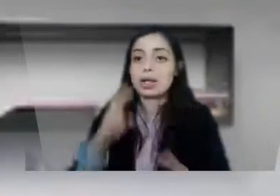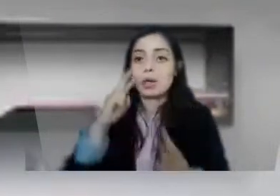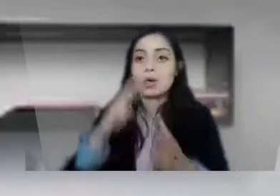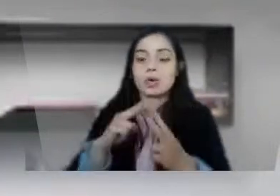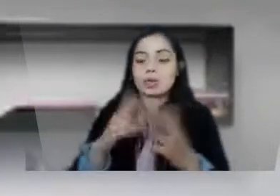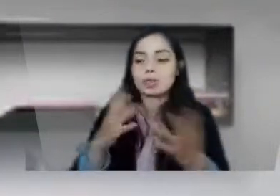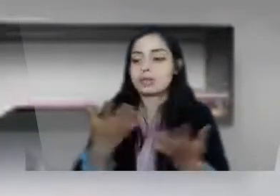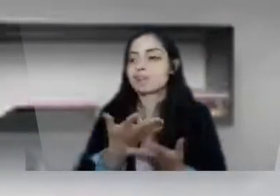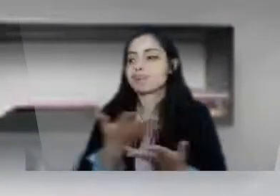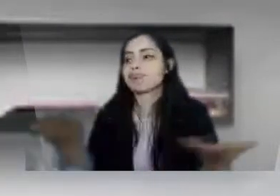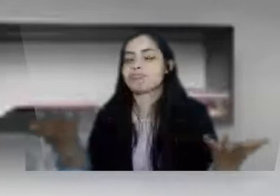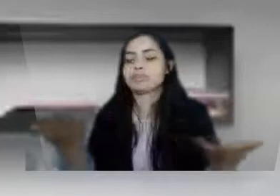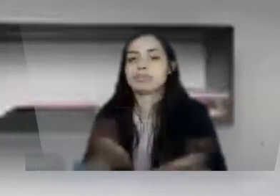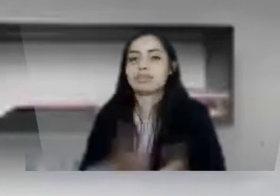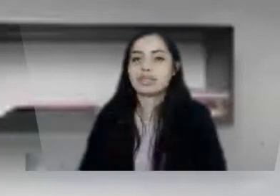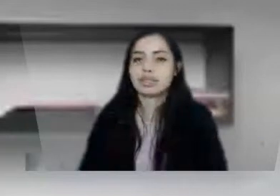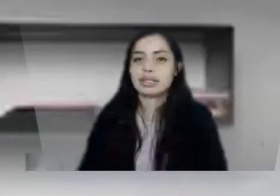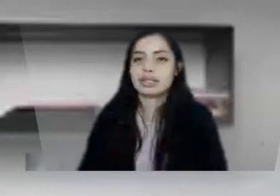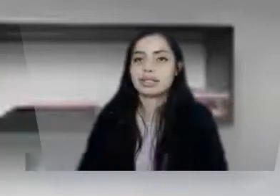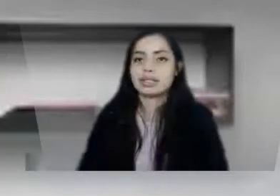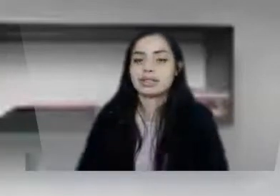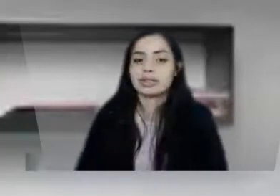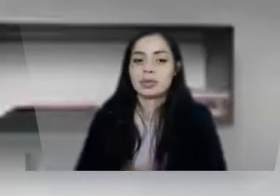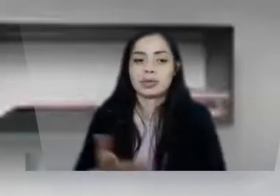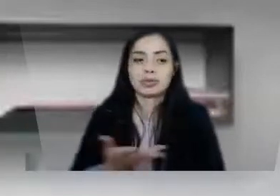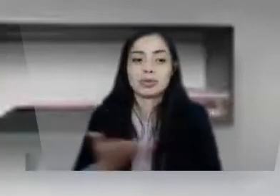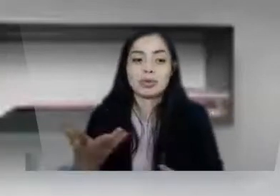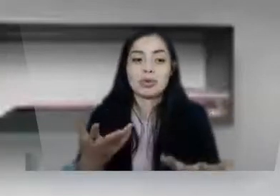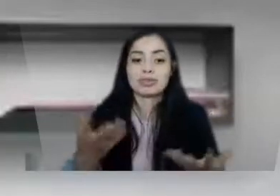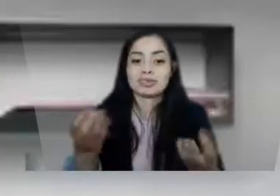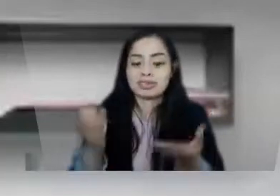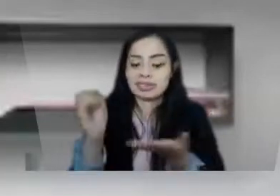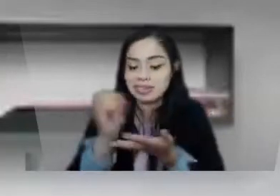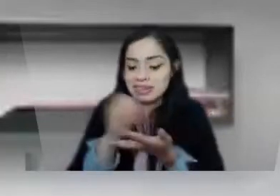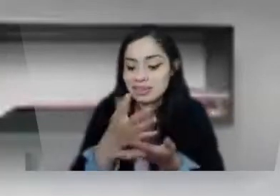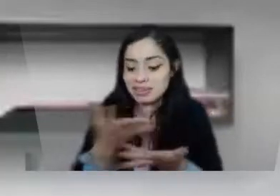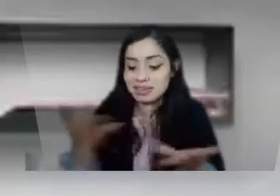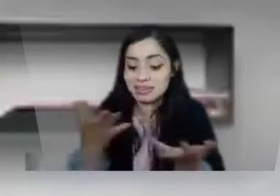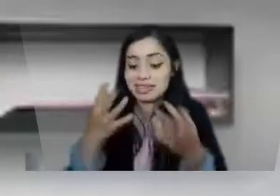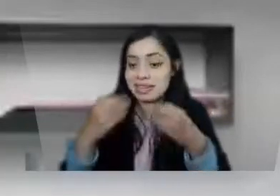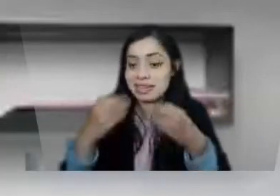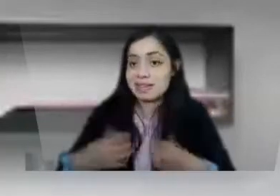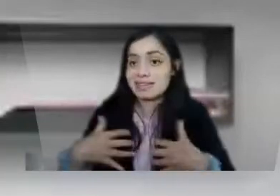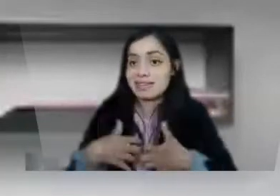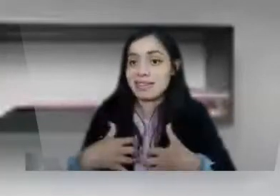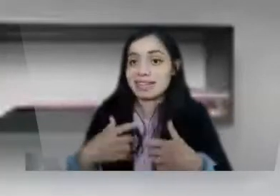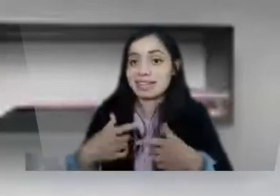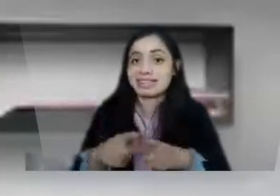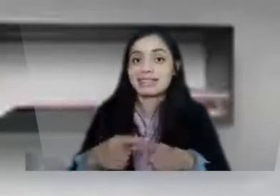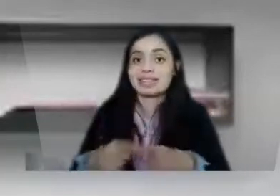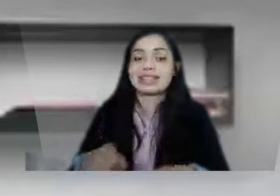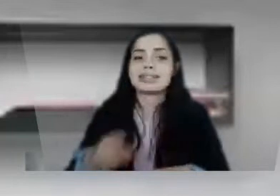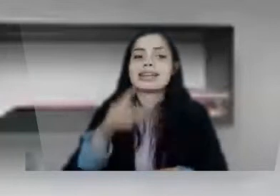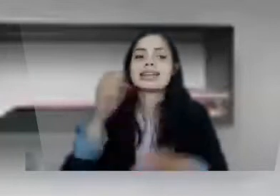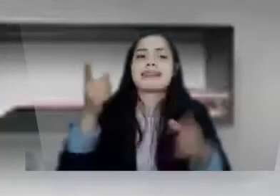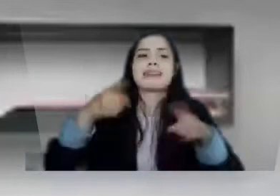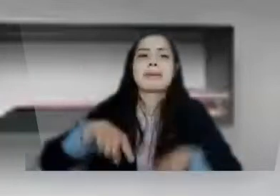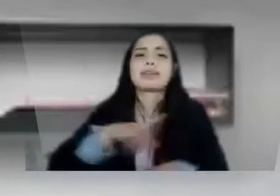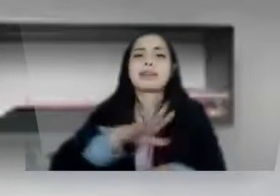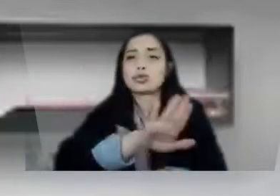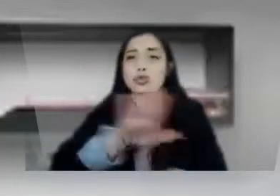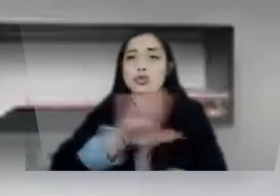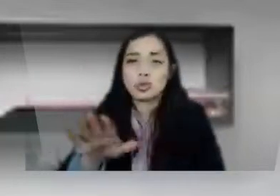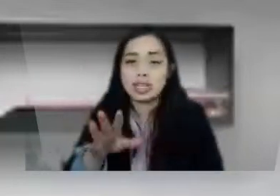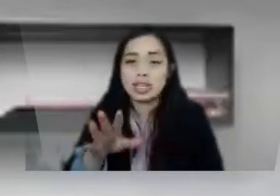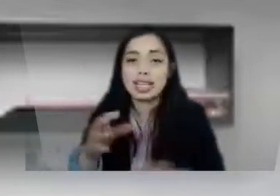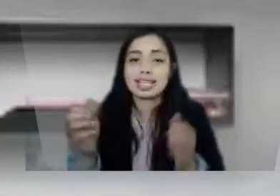nuestros expedicionarios, muchas gracias por estar aquí con nosotros, por ese arduo trabajo que realizaron y también muchas felicitaciones